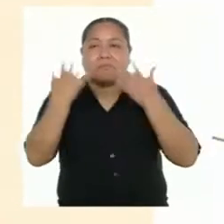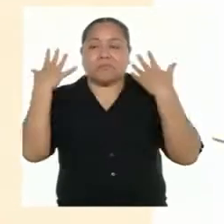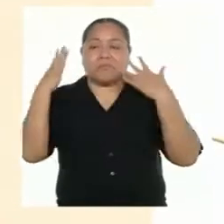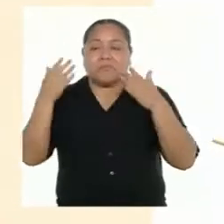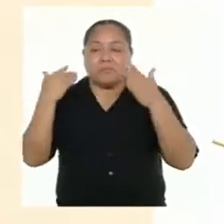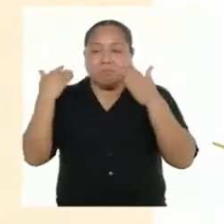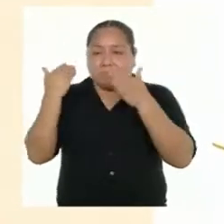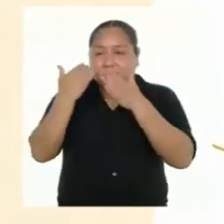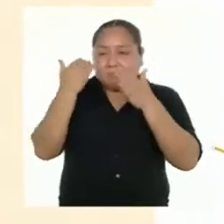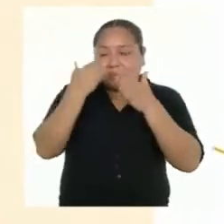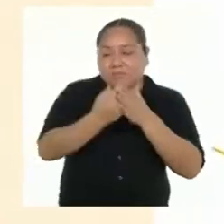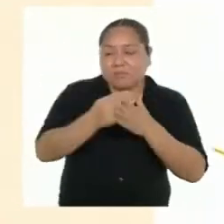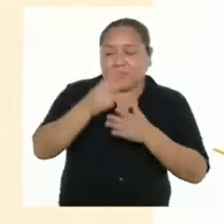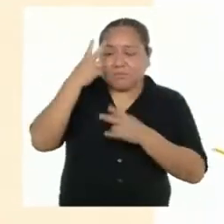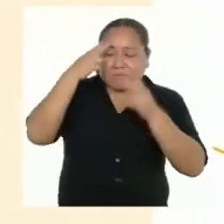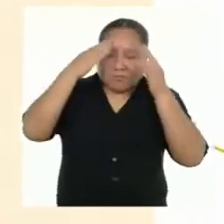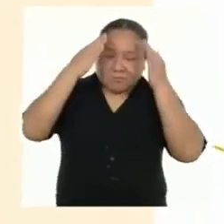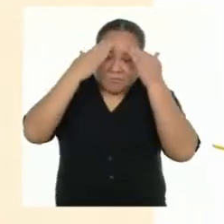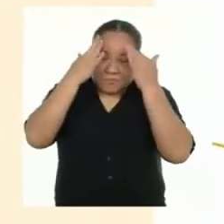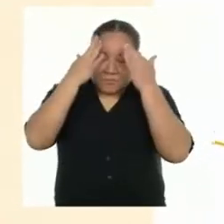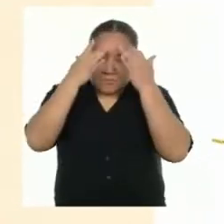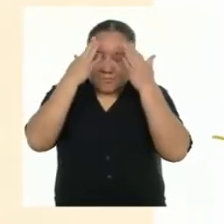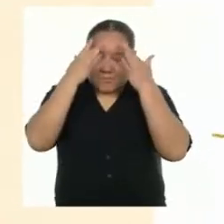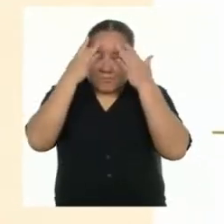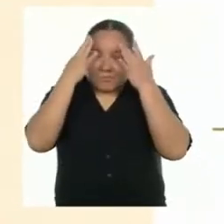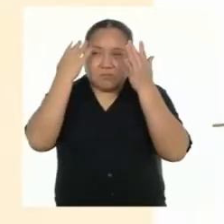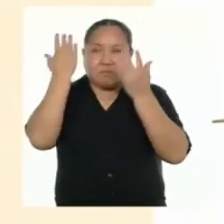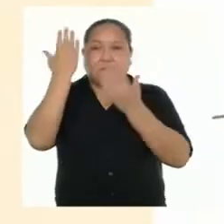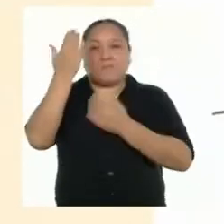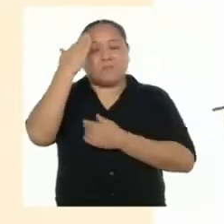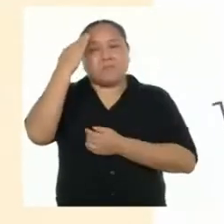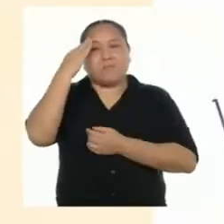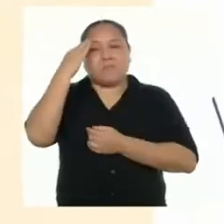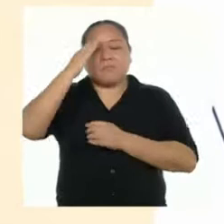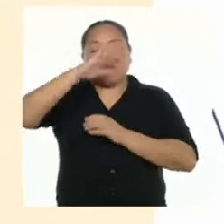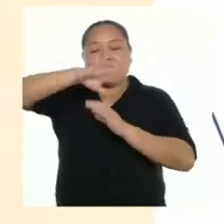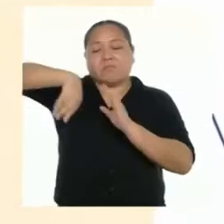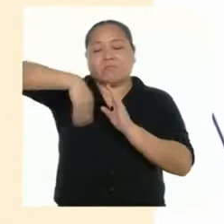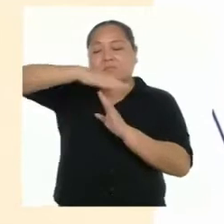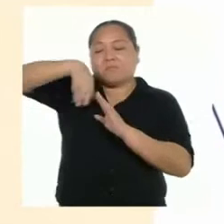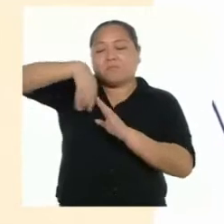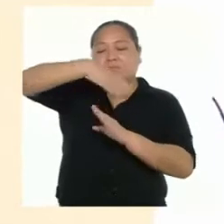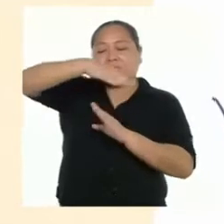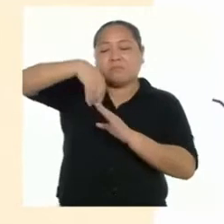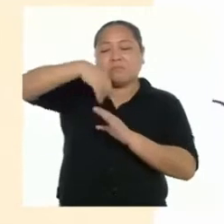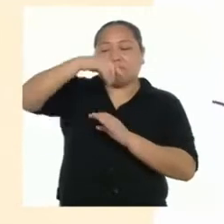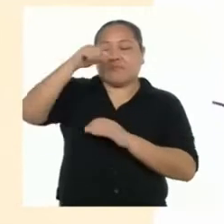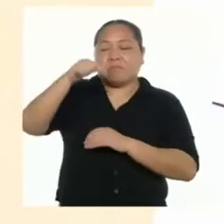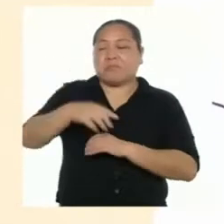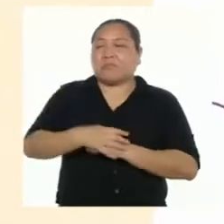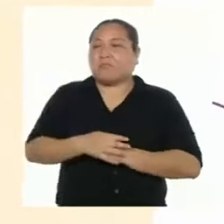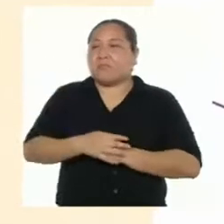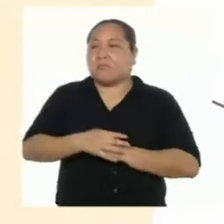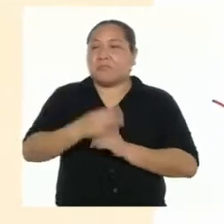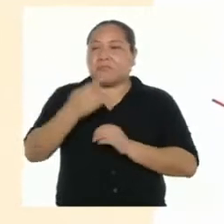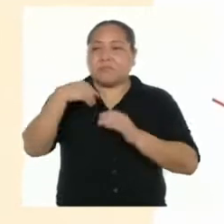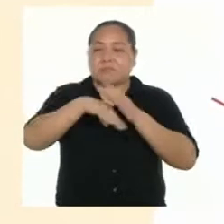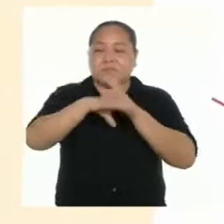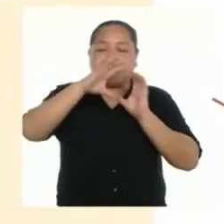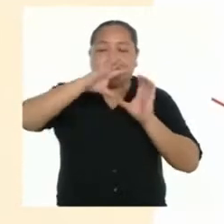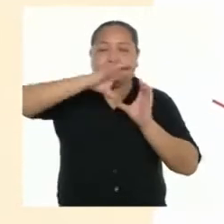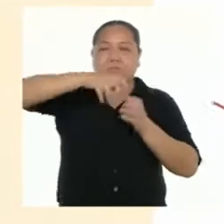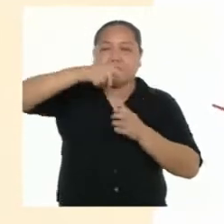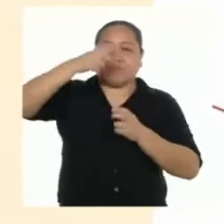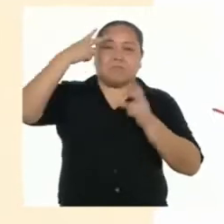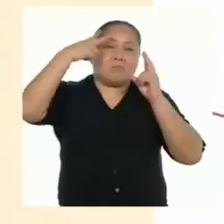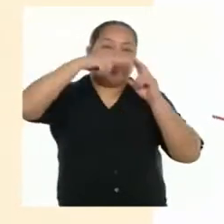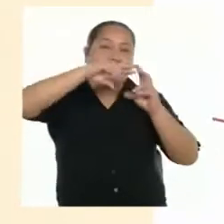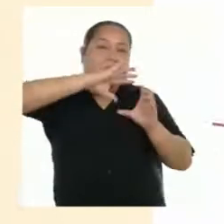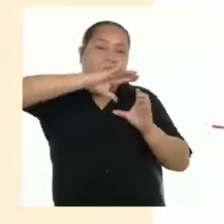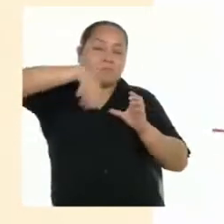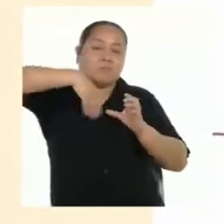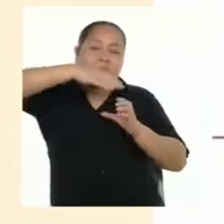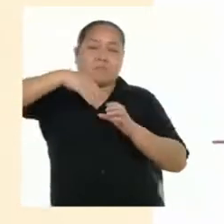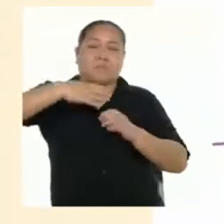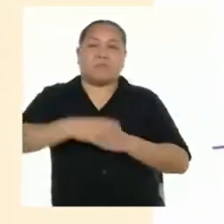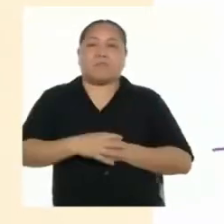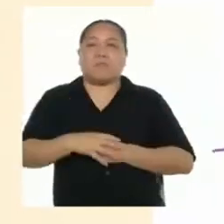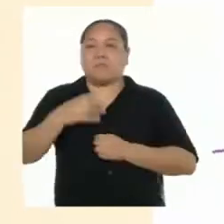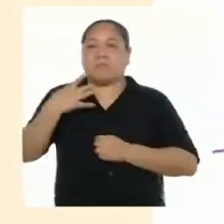estamos muy cerca de calcular el volumen de las vendas dentro de este rollo. ¿A qué se refiere? Mira el